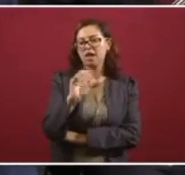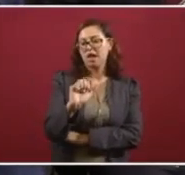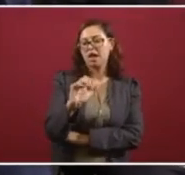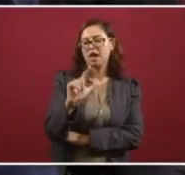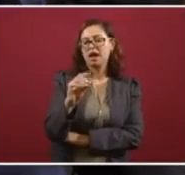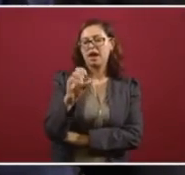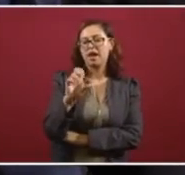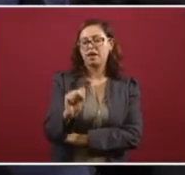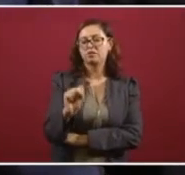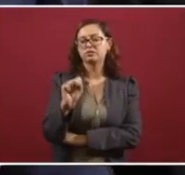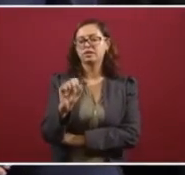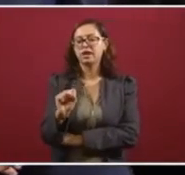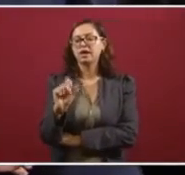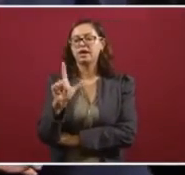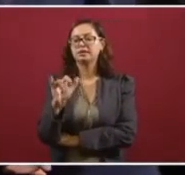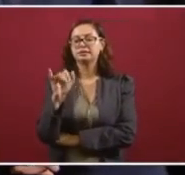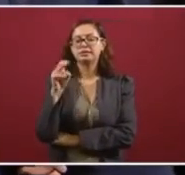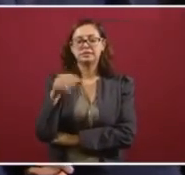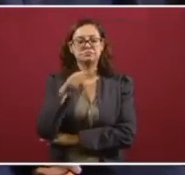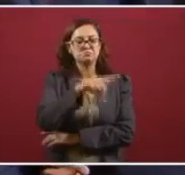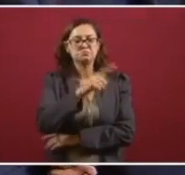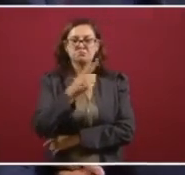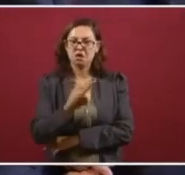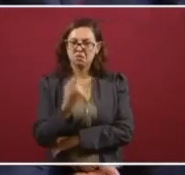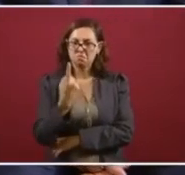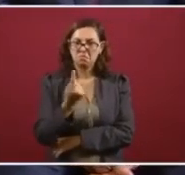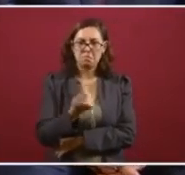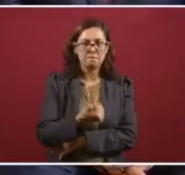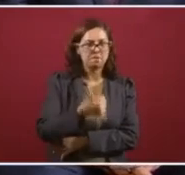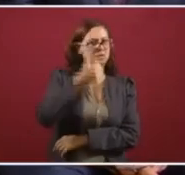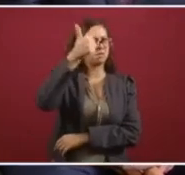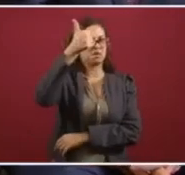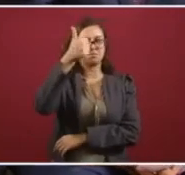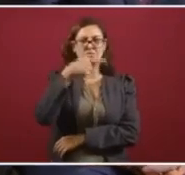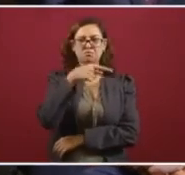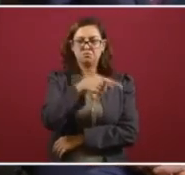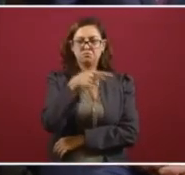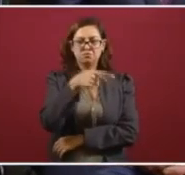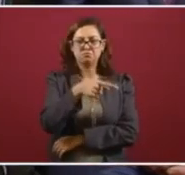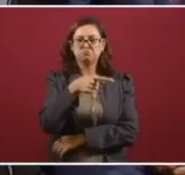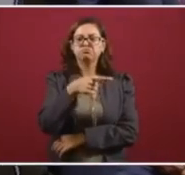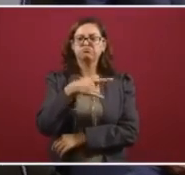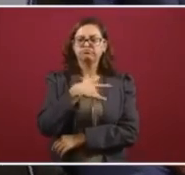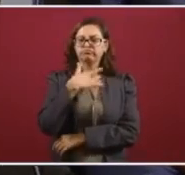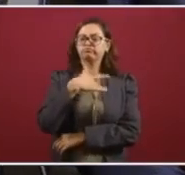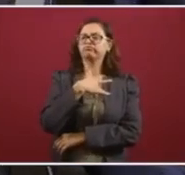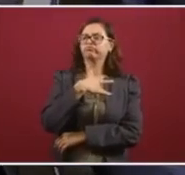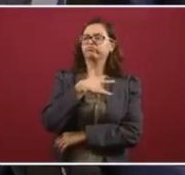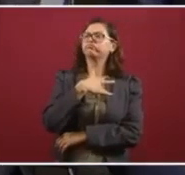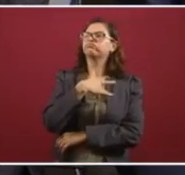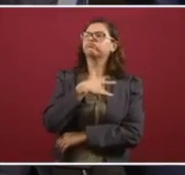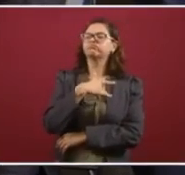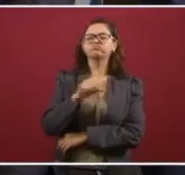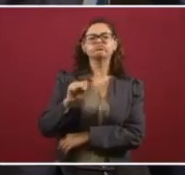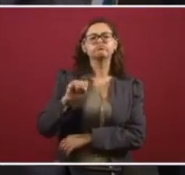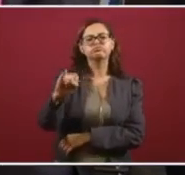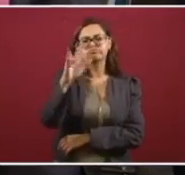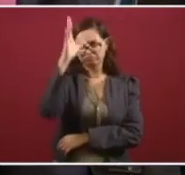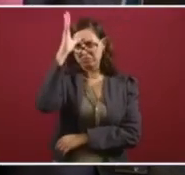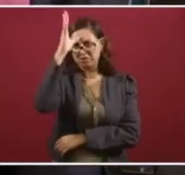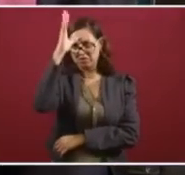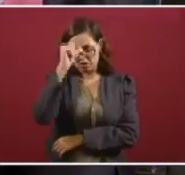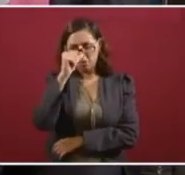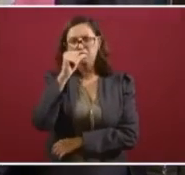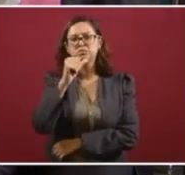dólares fue posible por la voluntad la